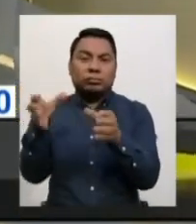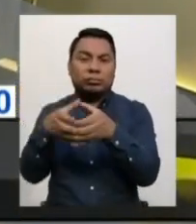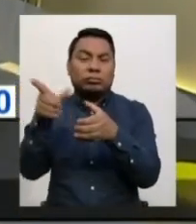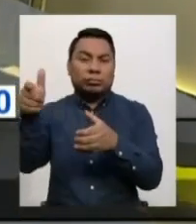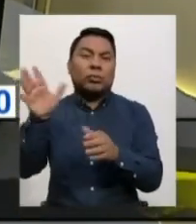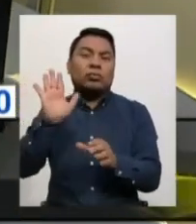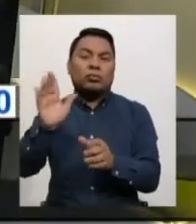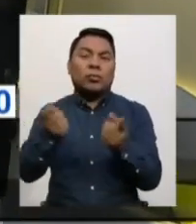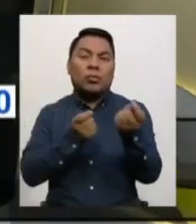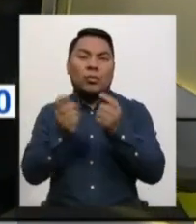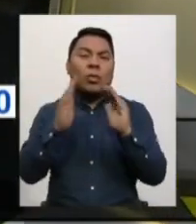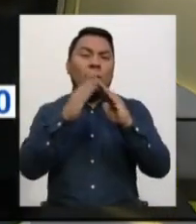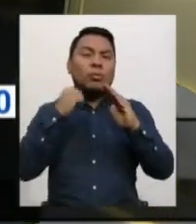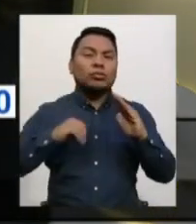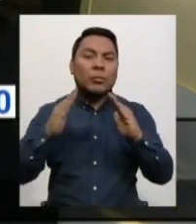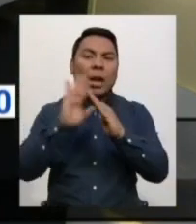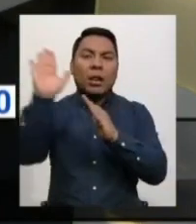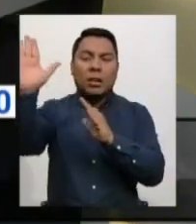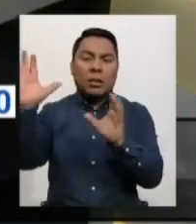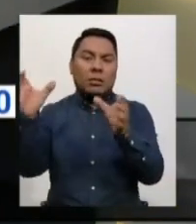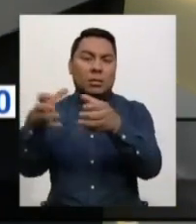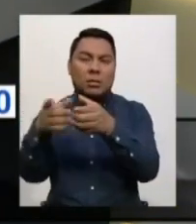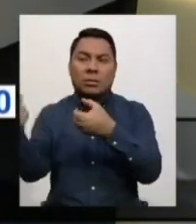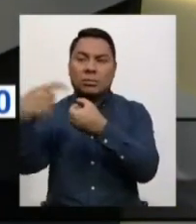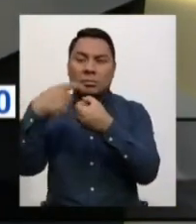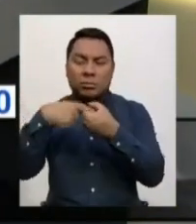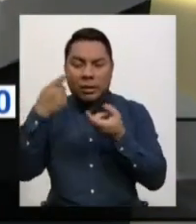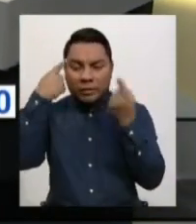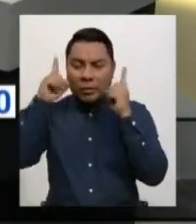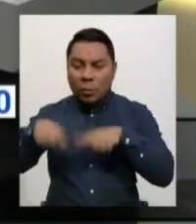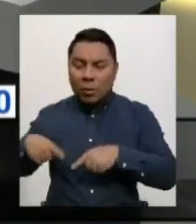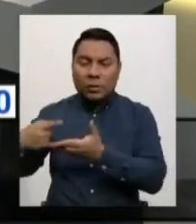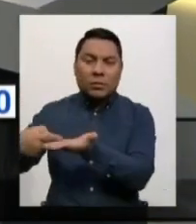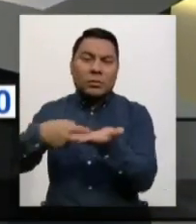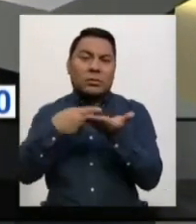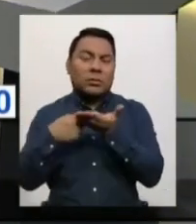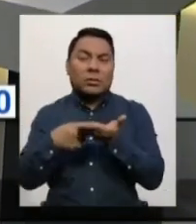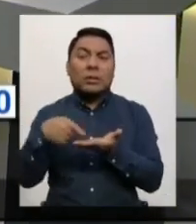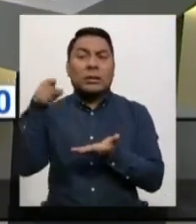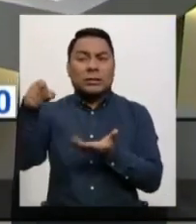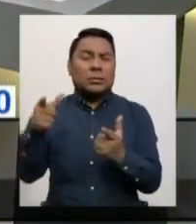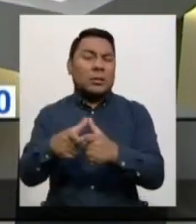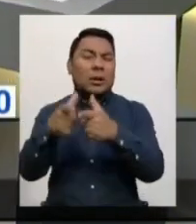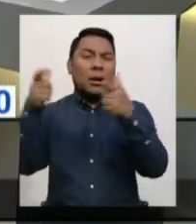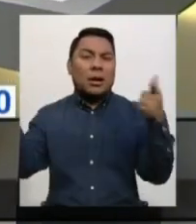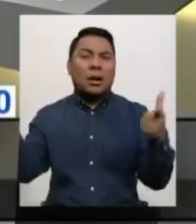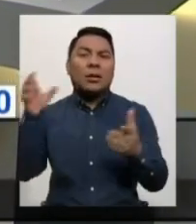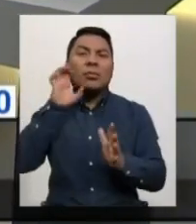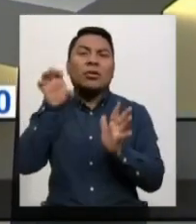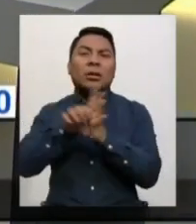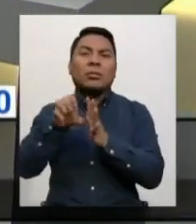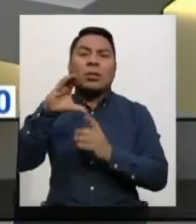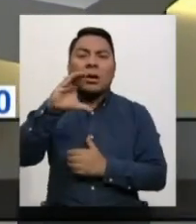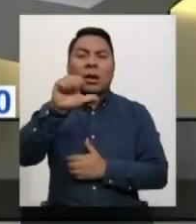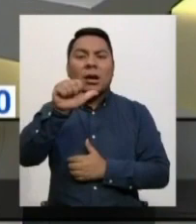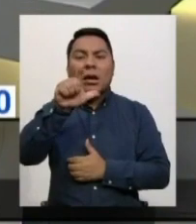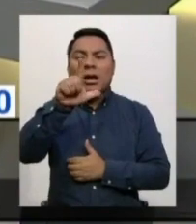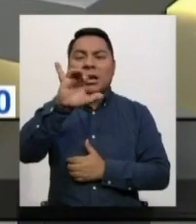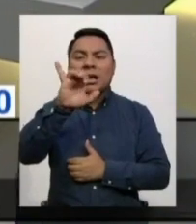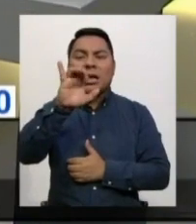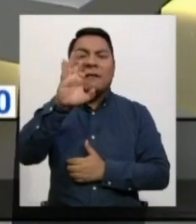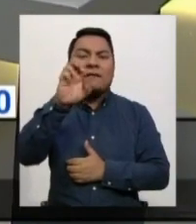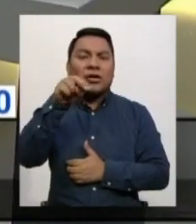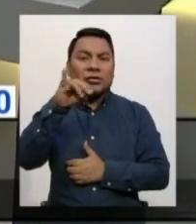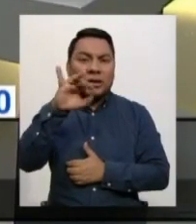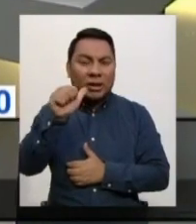y algunos de los gobiernos, de los estados más grandes económicamente, como California, pero también el sector privado